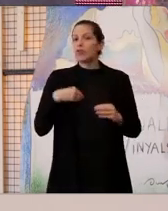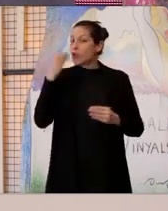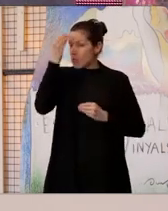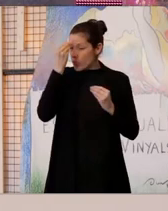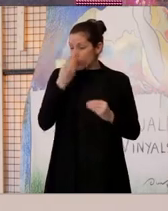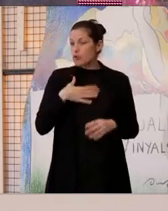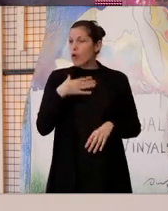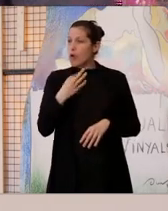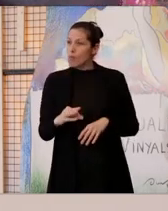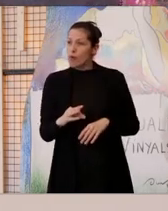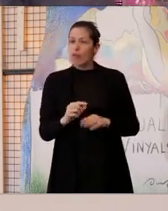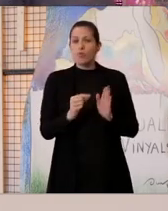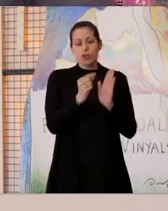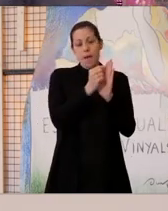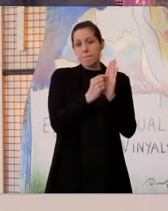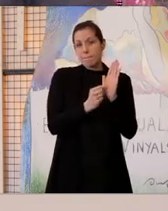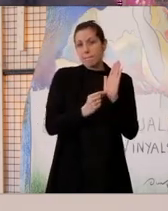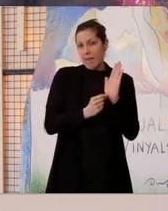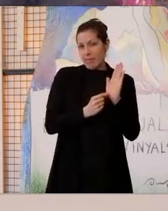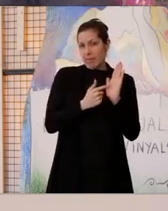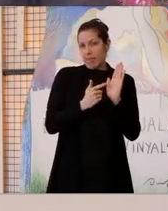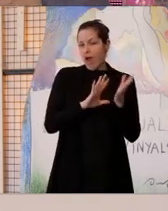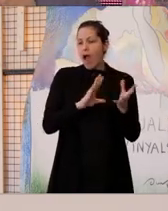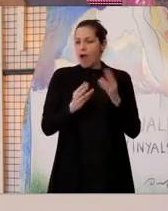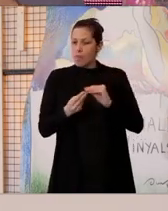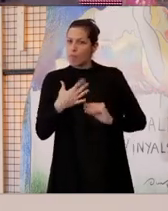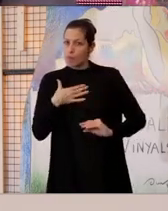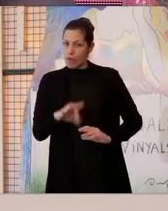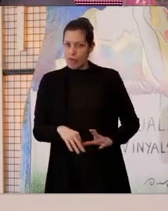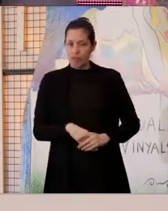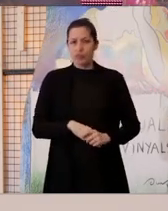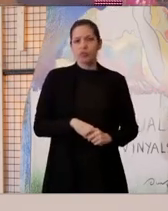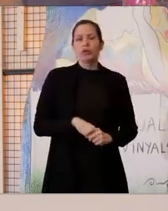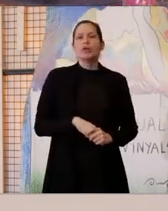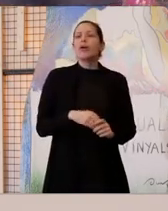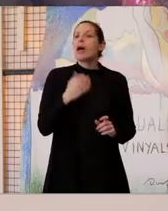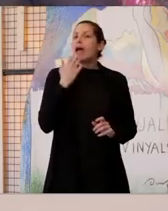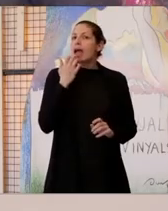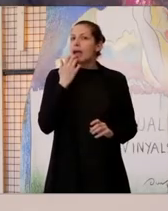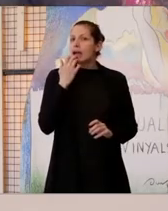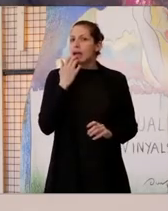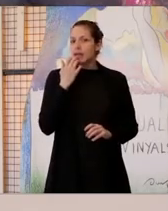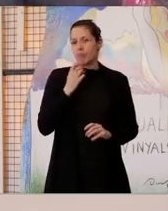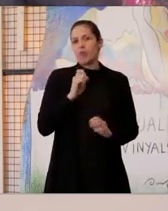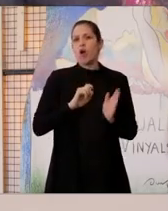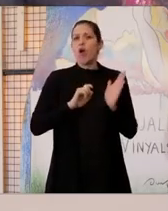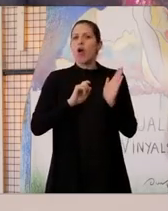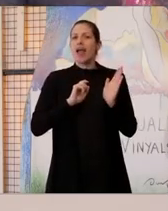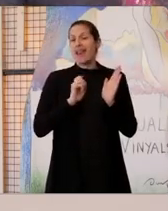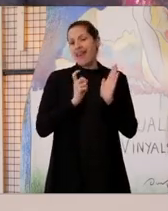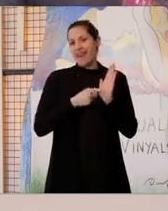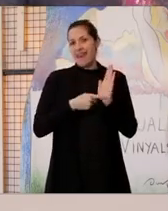algunos países que no defienden introducir cuotas han metido como una ley del White not